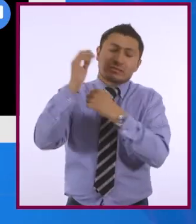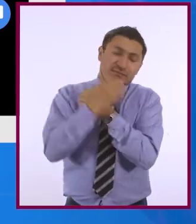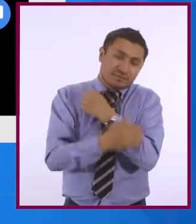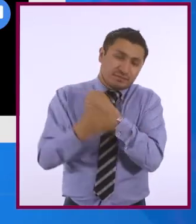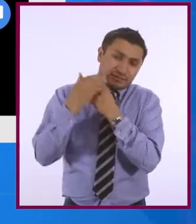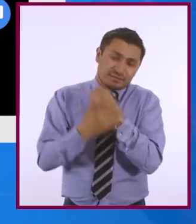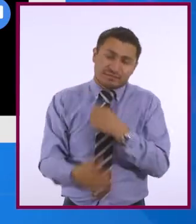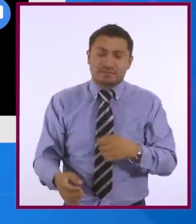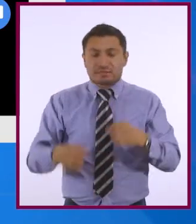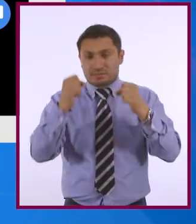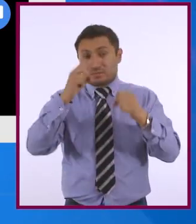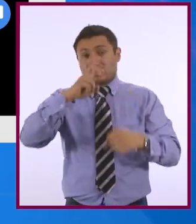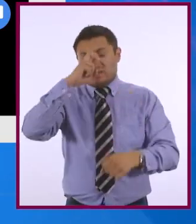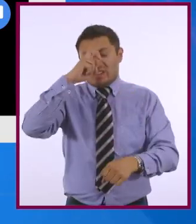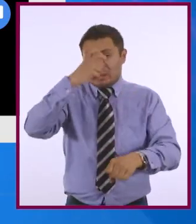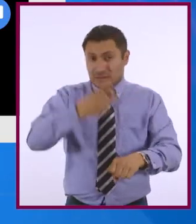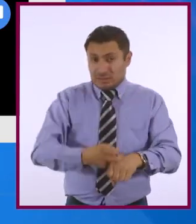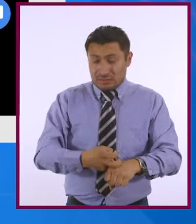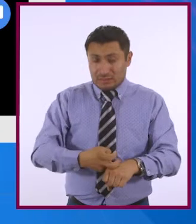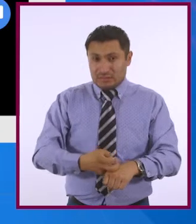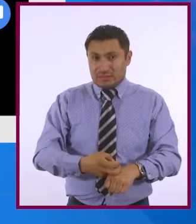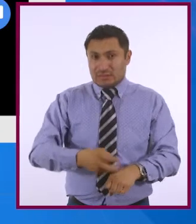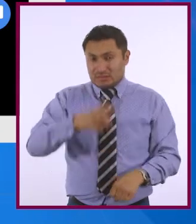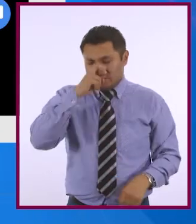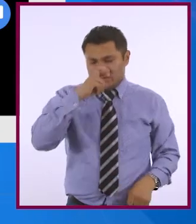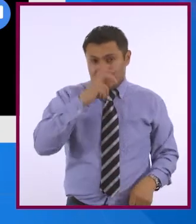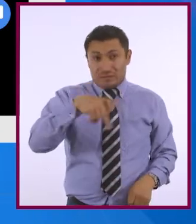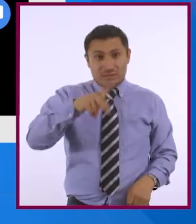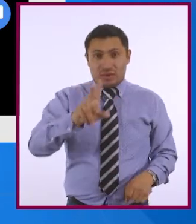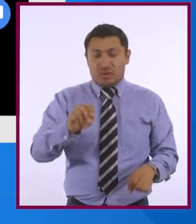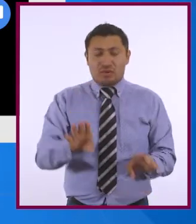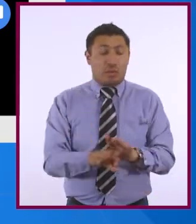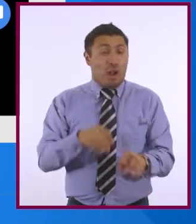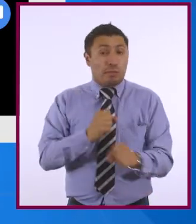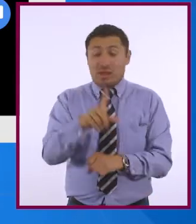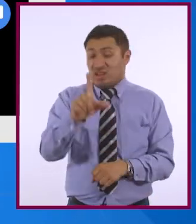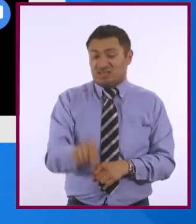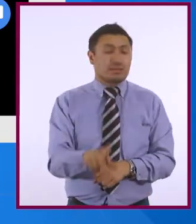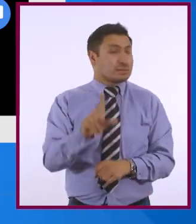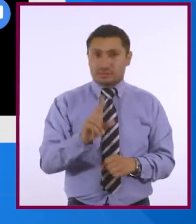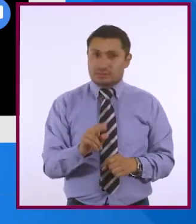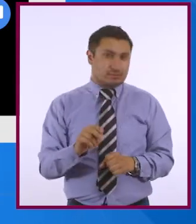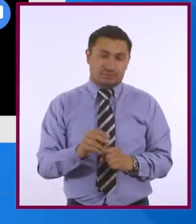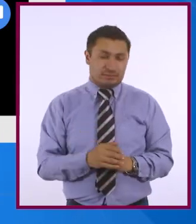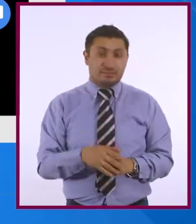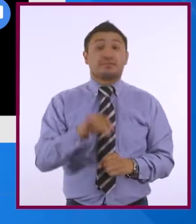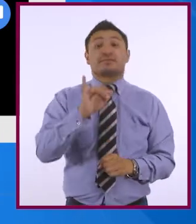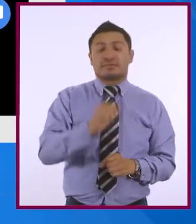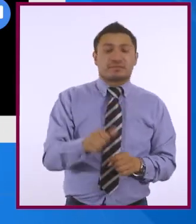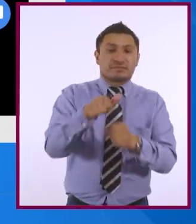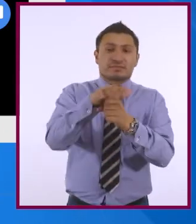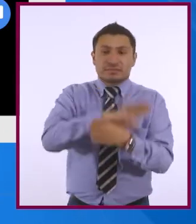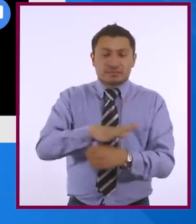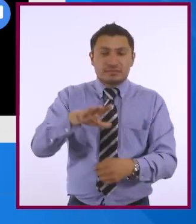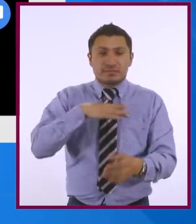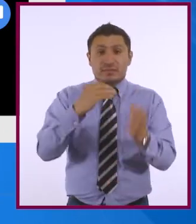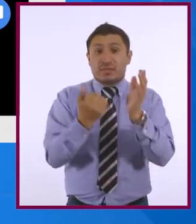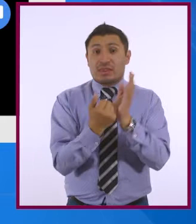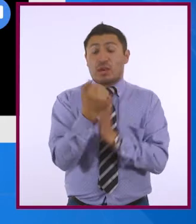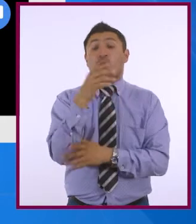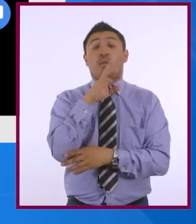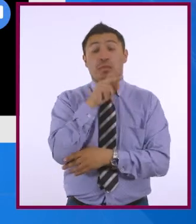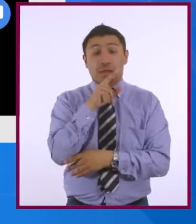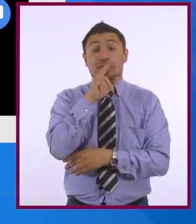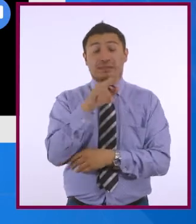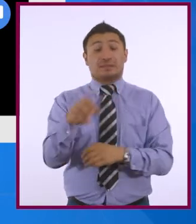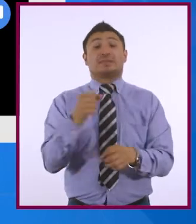una disciplina firme, pero no necesariamente con un golpe o con una humillación. Sí, a partir de la pandemia ha incrementado la preocupación